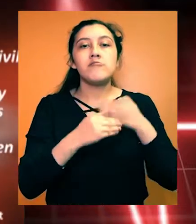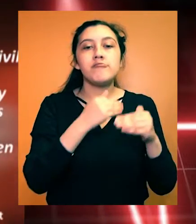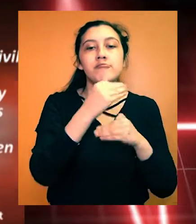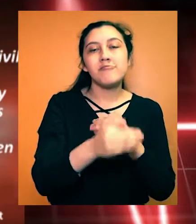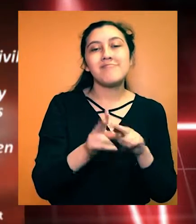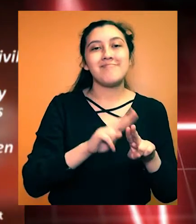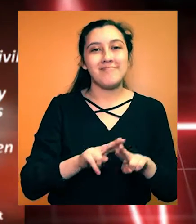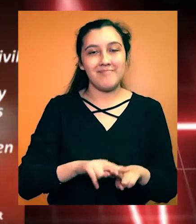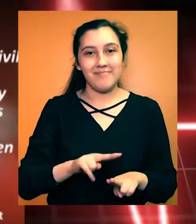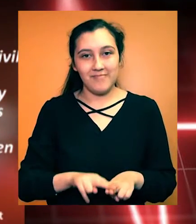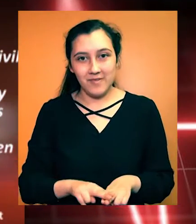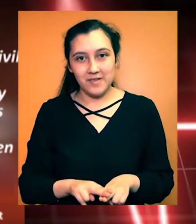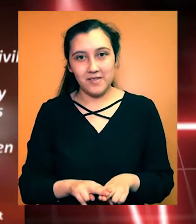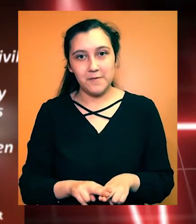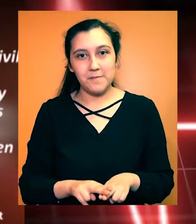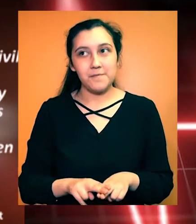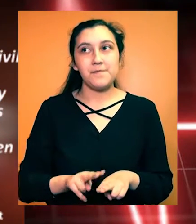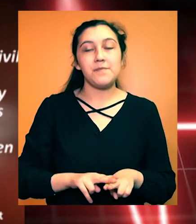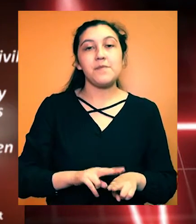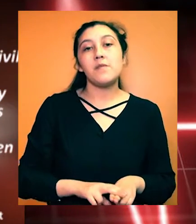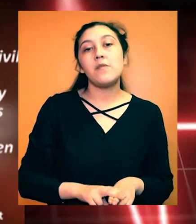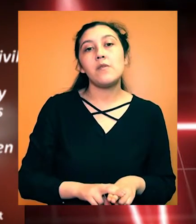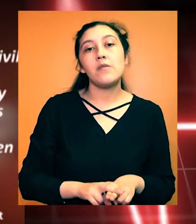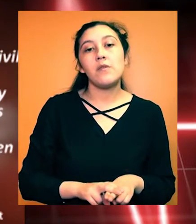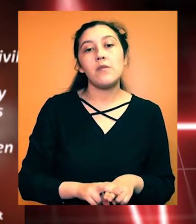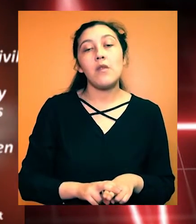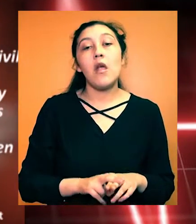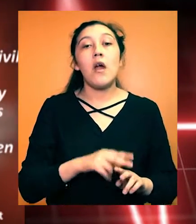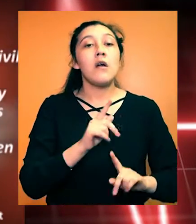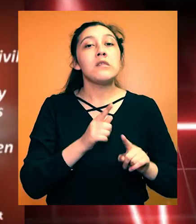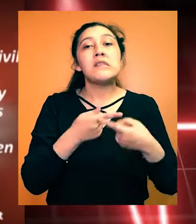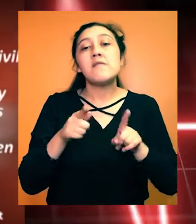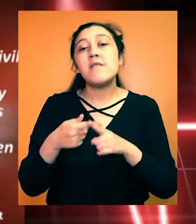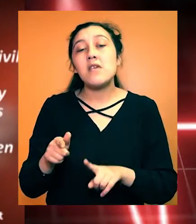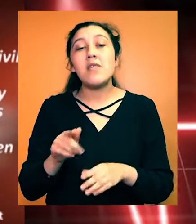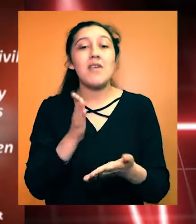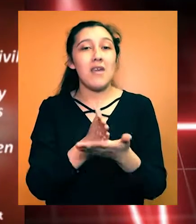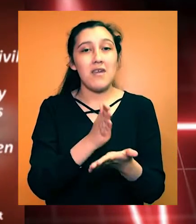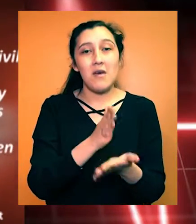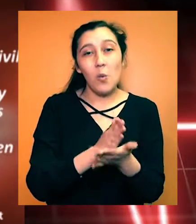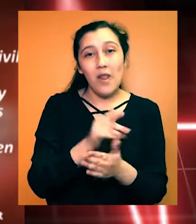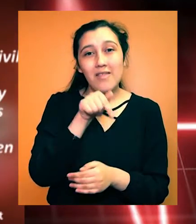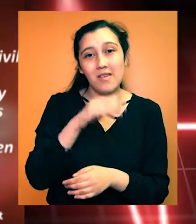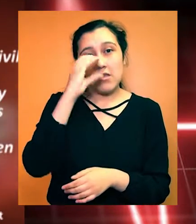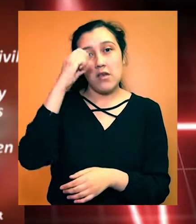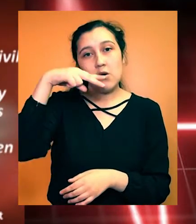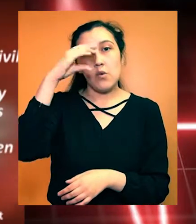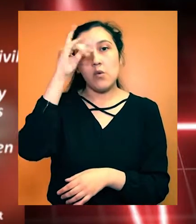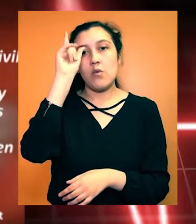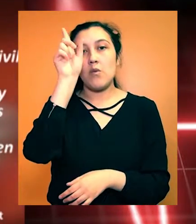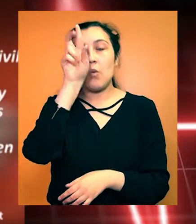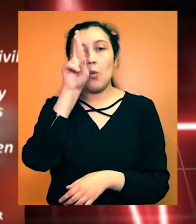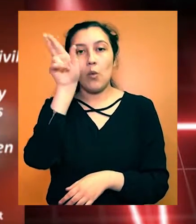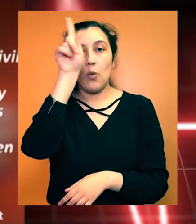debido proceso y actúa de acuerdo a los lineamientos y perfiles establecidos para cada establecimiento educacional en este concurso,